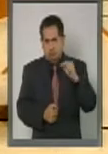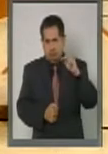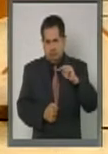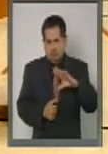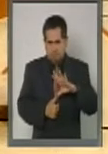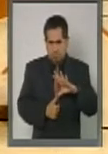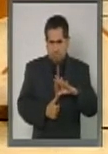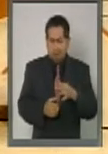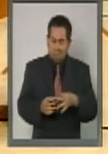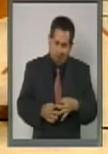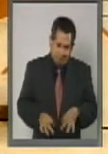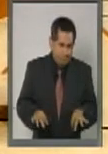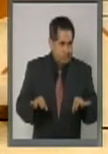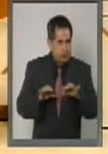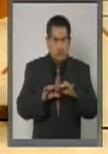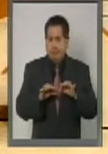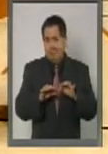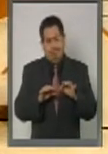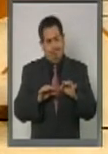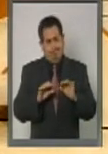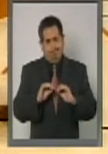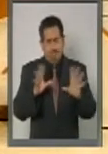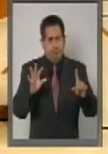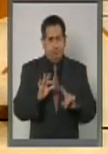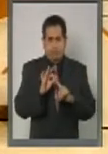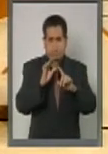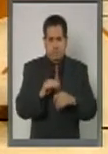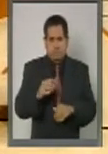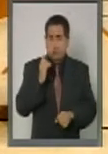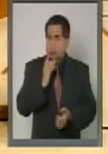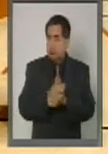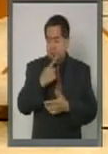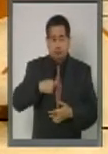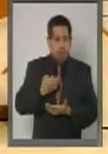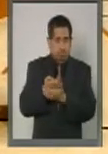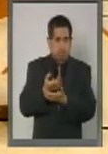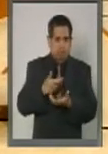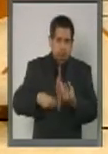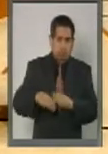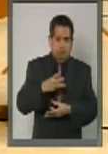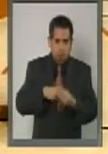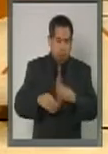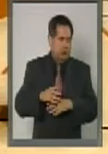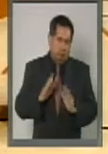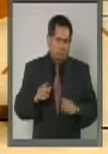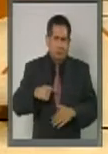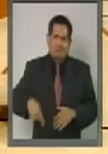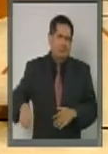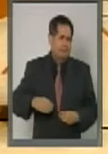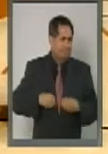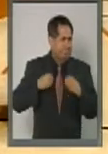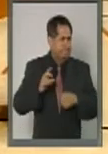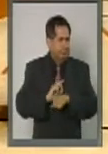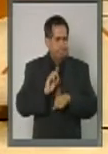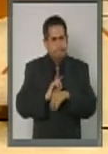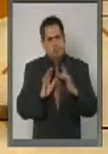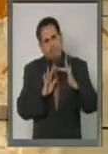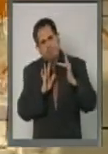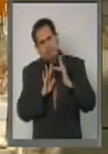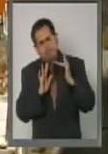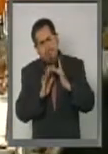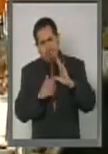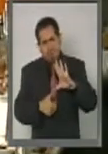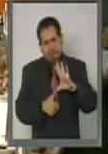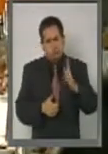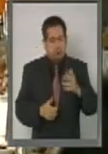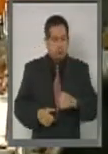es fundamental y estratégica, no solamente para nuestra economía, sino para la vida cotidiana de millones de personas. El Tratado de Libre